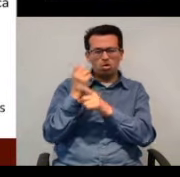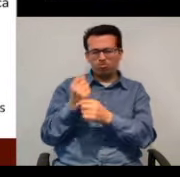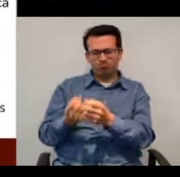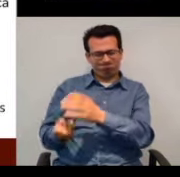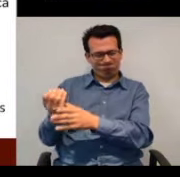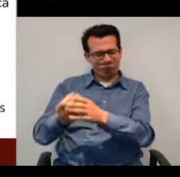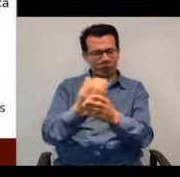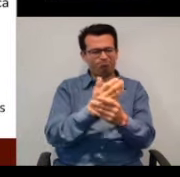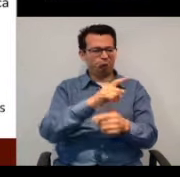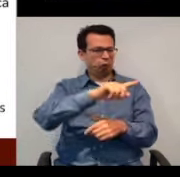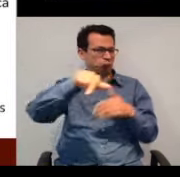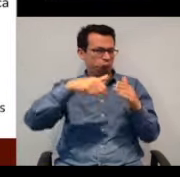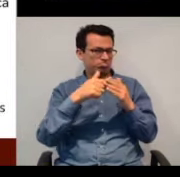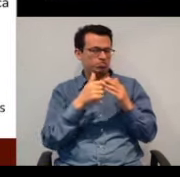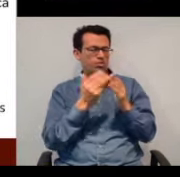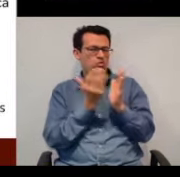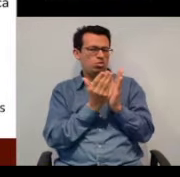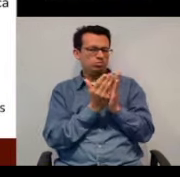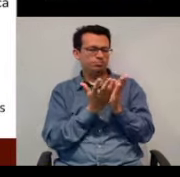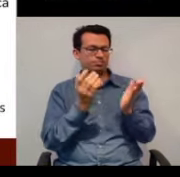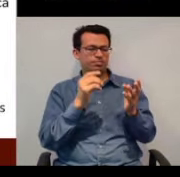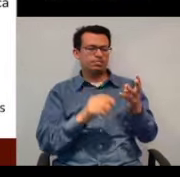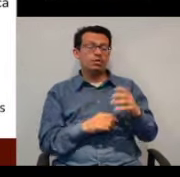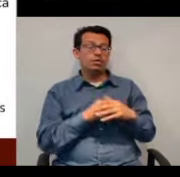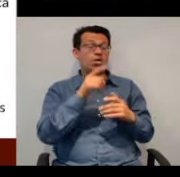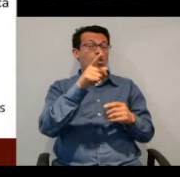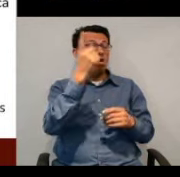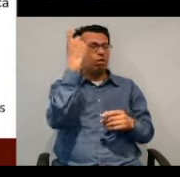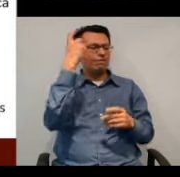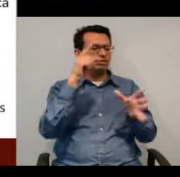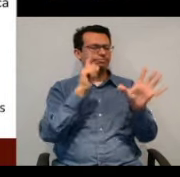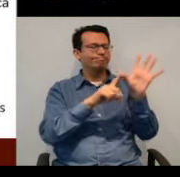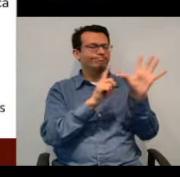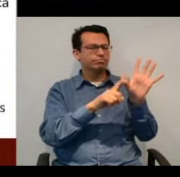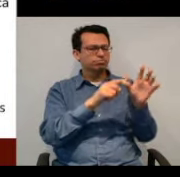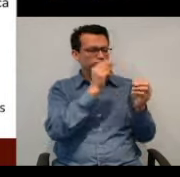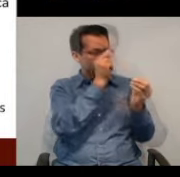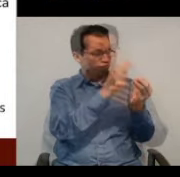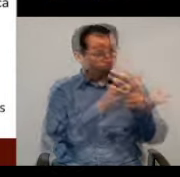en las instituciones de educación superior. El quinto punto